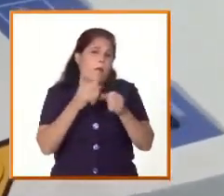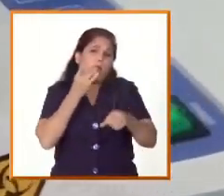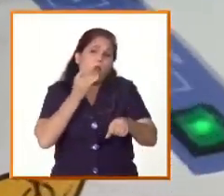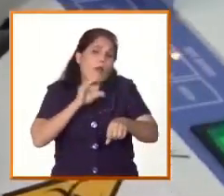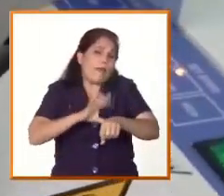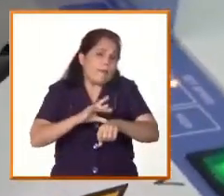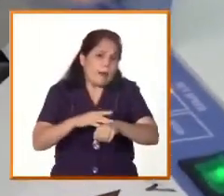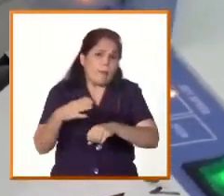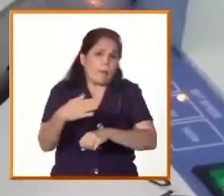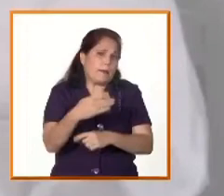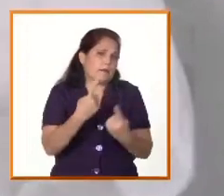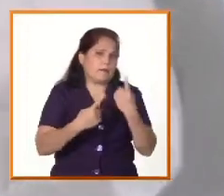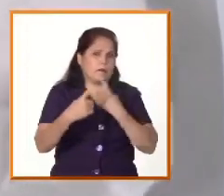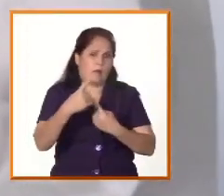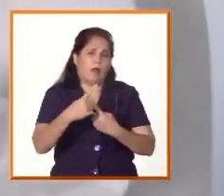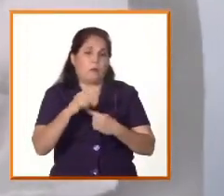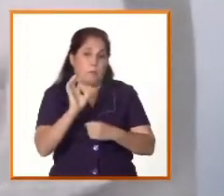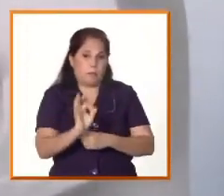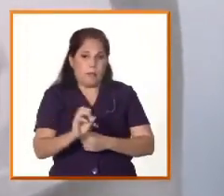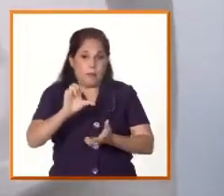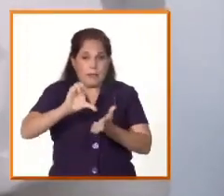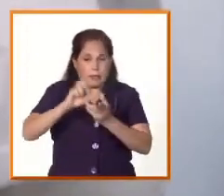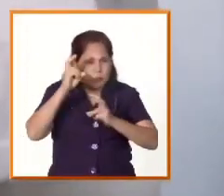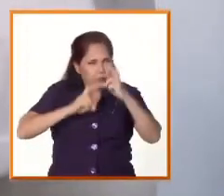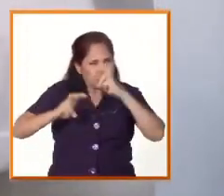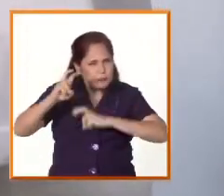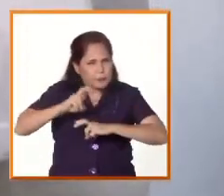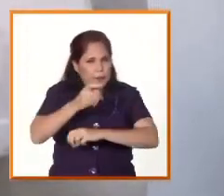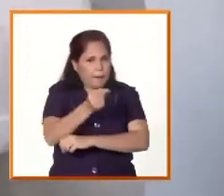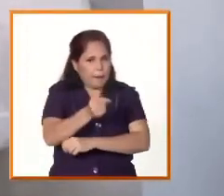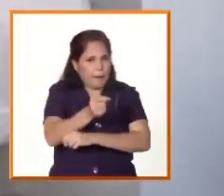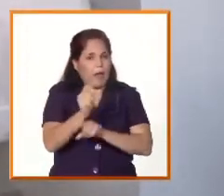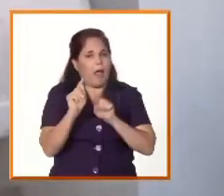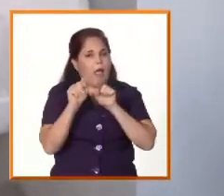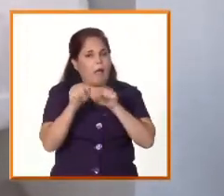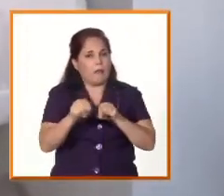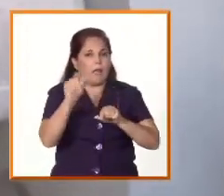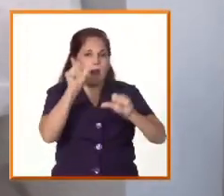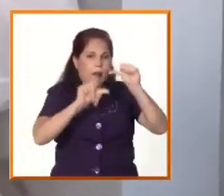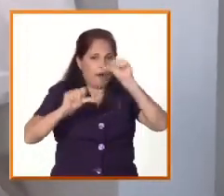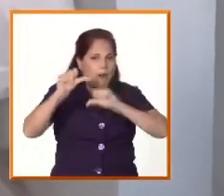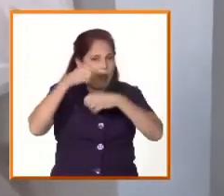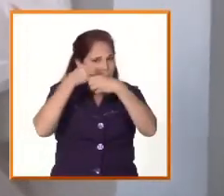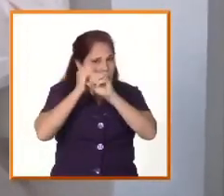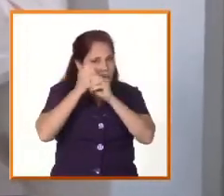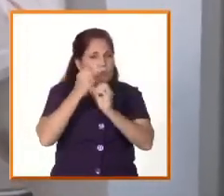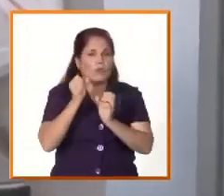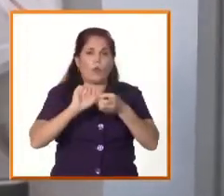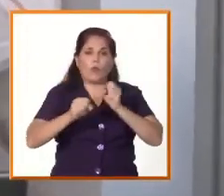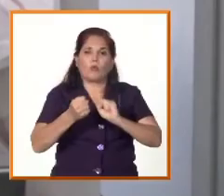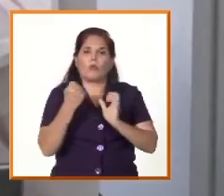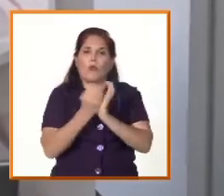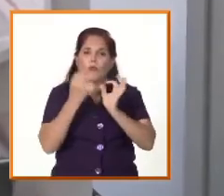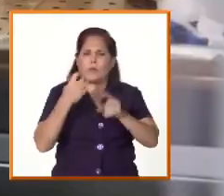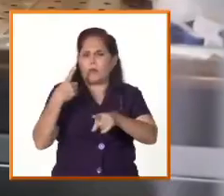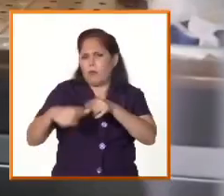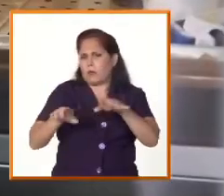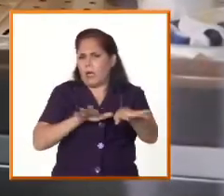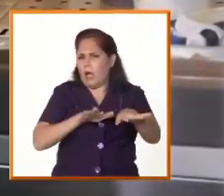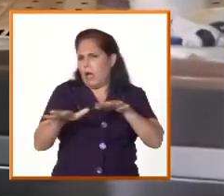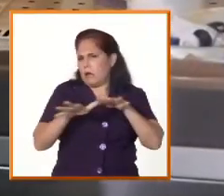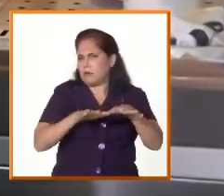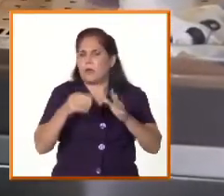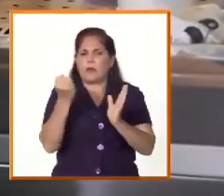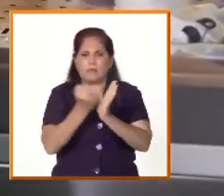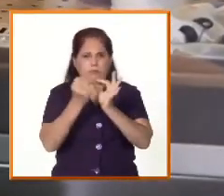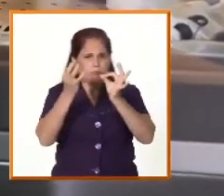acuáticos en el centro de pesqueras se encuentran los laboratorios de controles oficiales y de otras acciones de control de